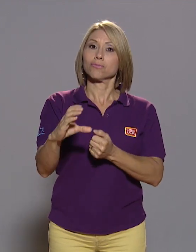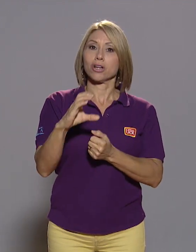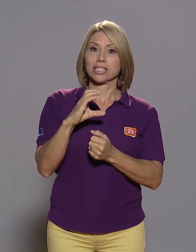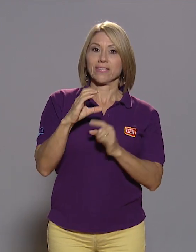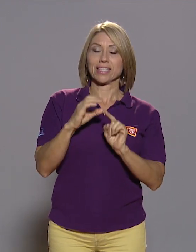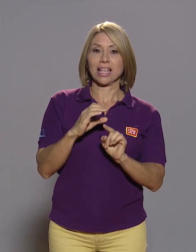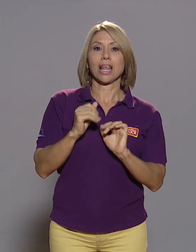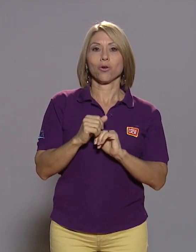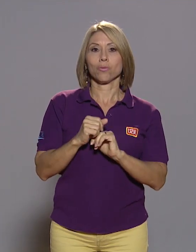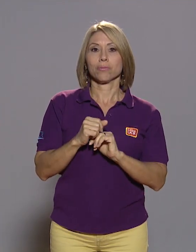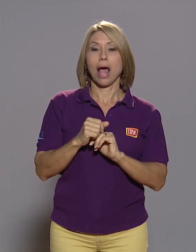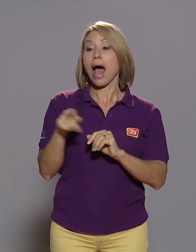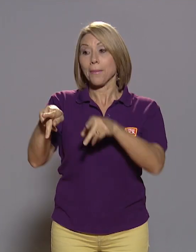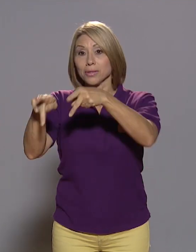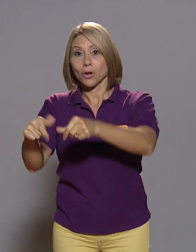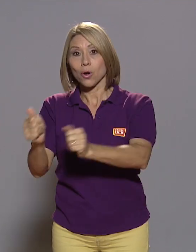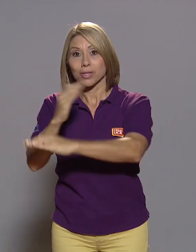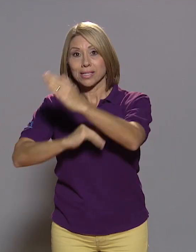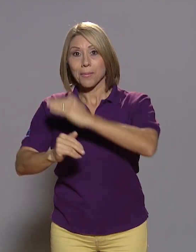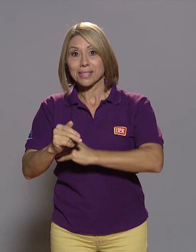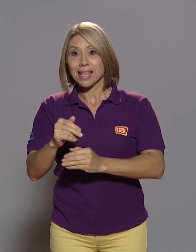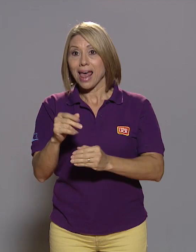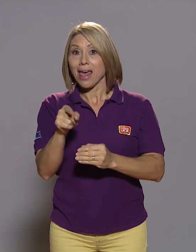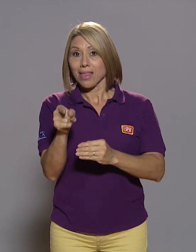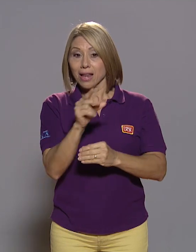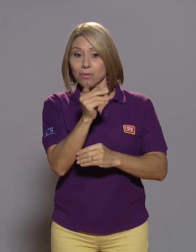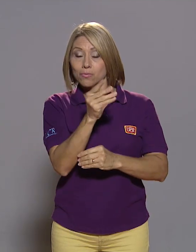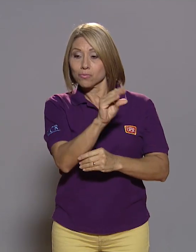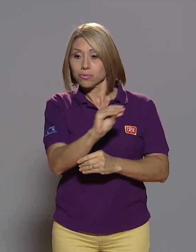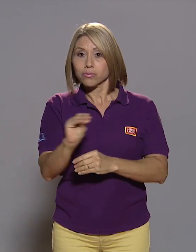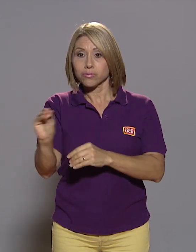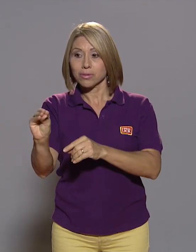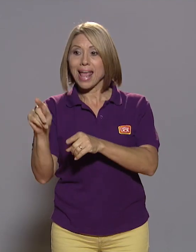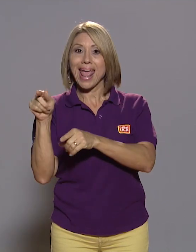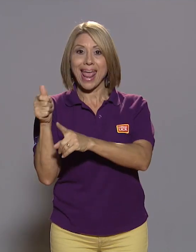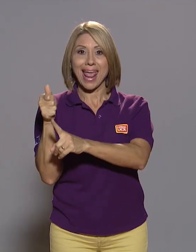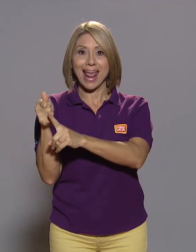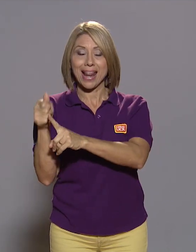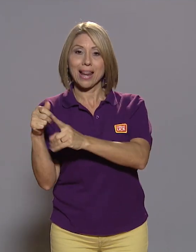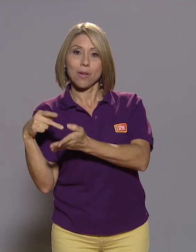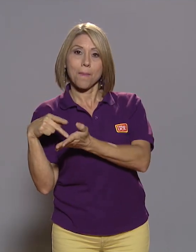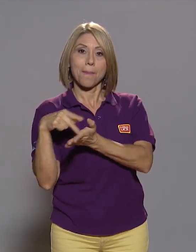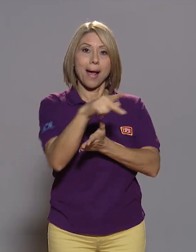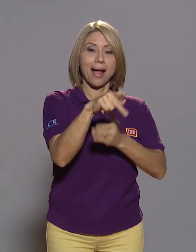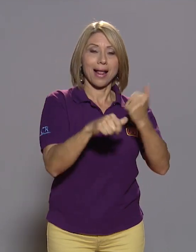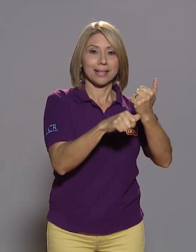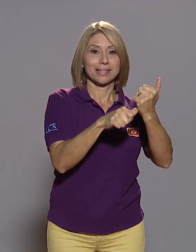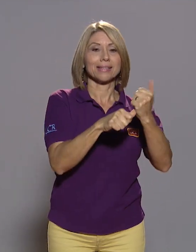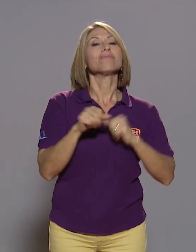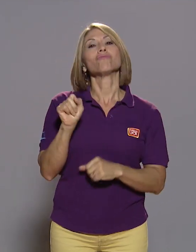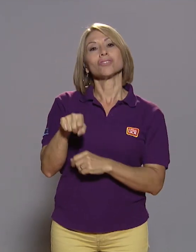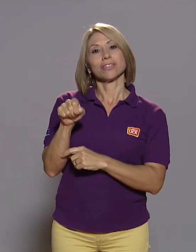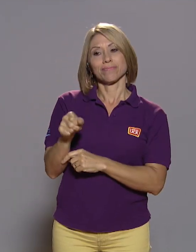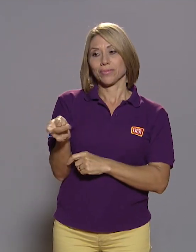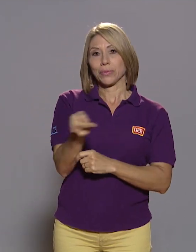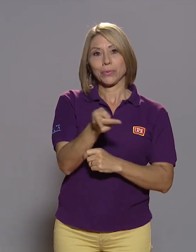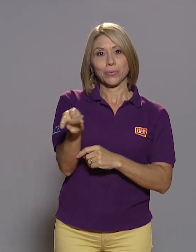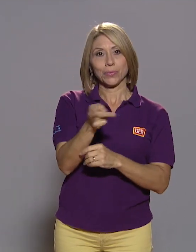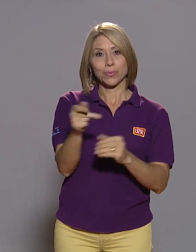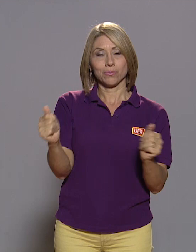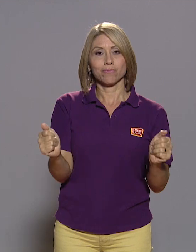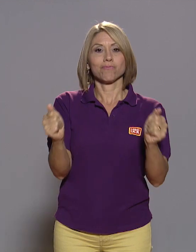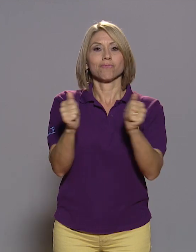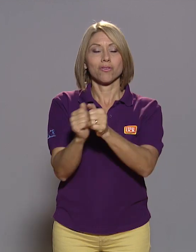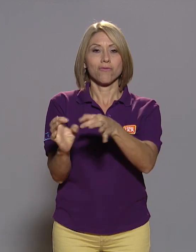directamente quien le hace el pago a la persona que la asiste. Ahí es toda una relación entre la persona con discapacidad y las asistentes o